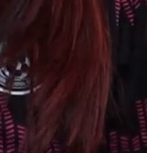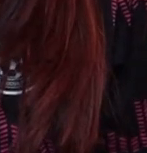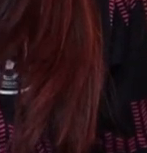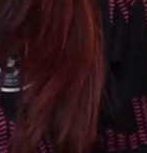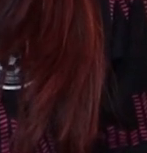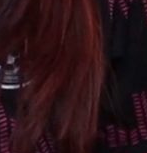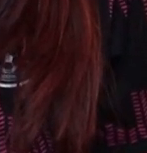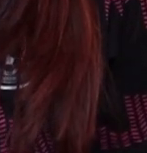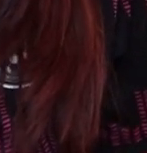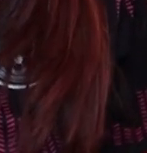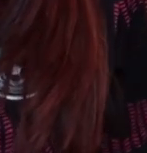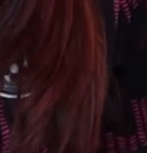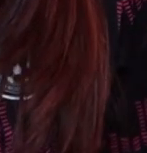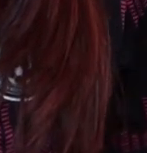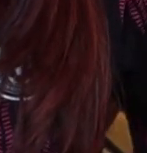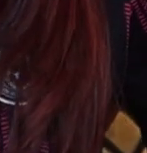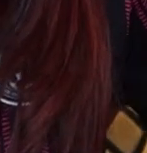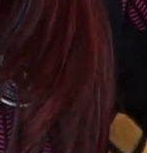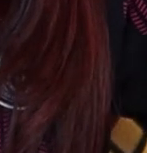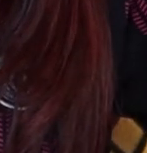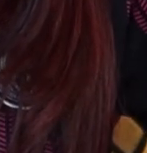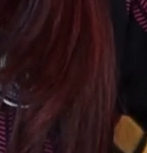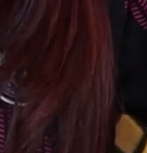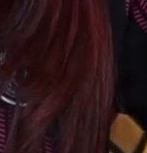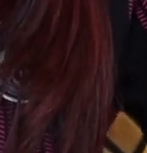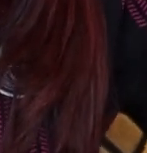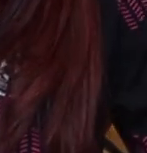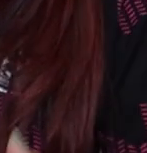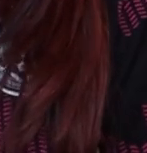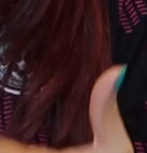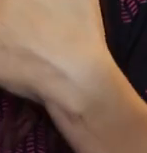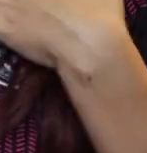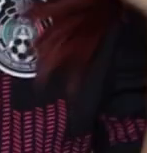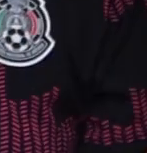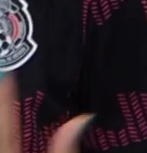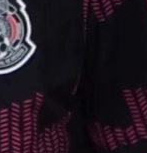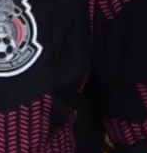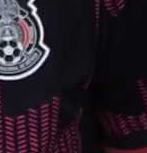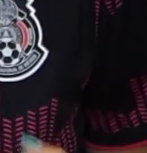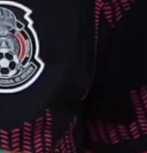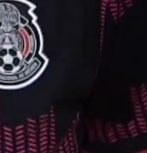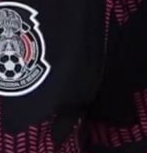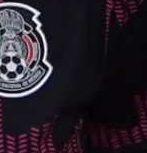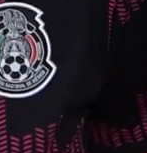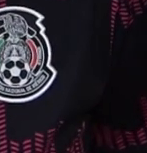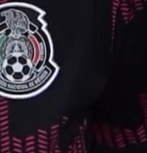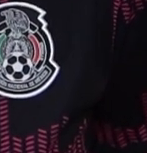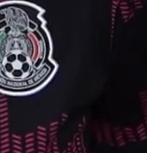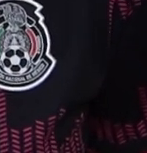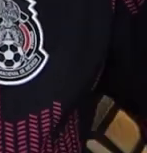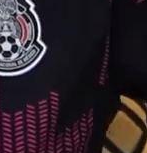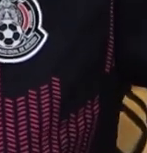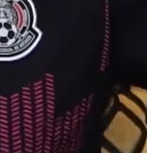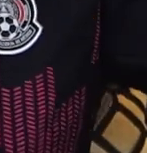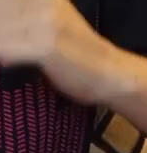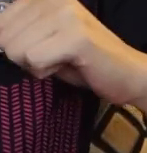Mi gente bonita, ¿cómo están? ¿Cómo se encuentran en este día? Definitivamente que hay un motivo para que yo me coloque la camiseta de